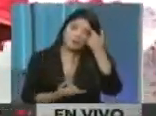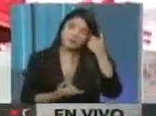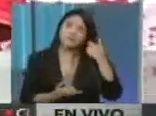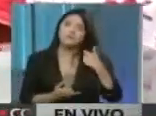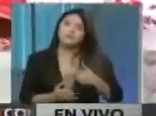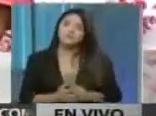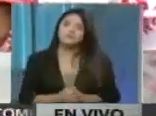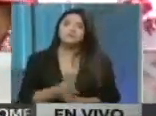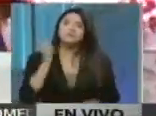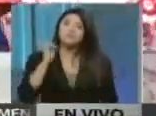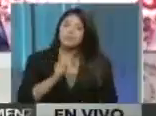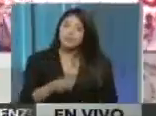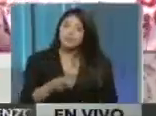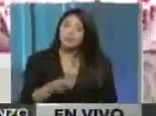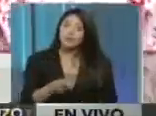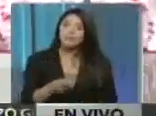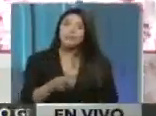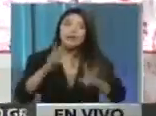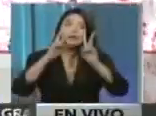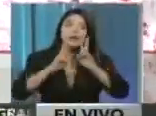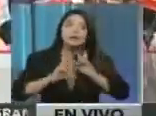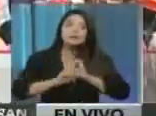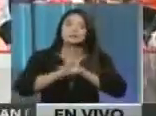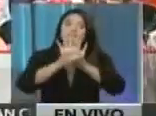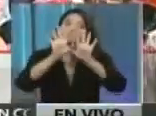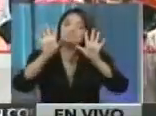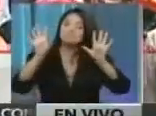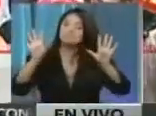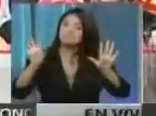que tiene que ser transparente,